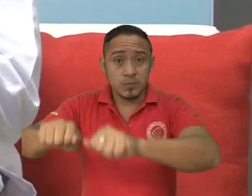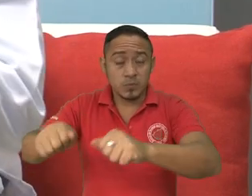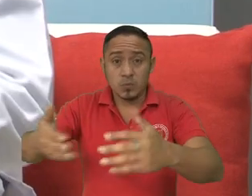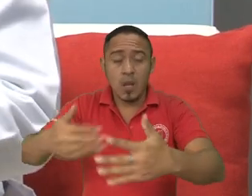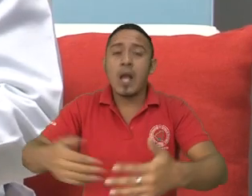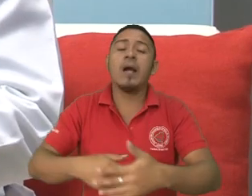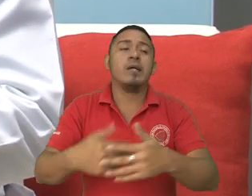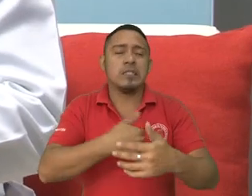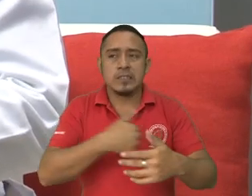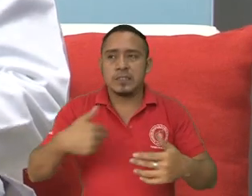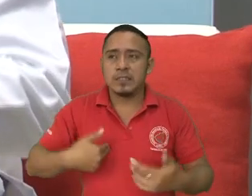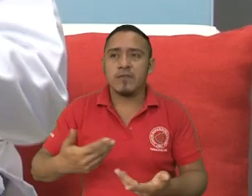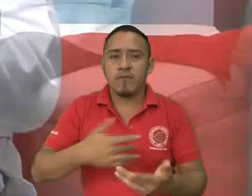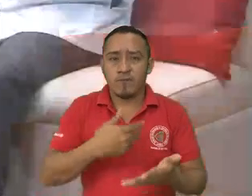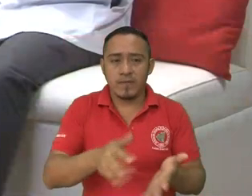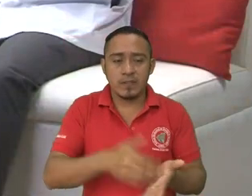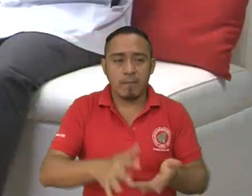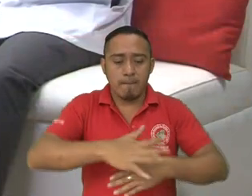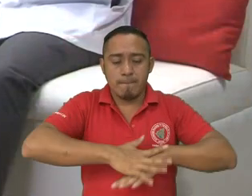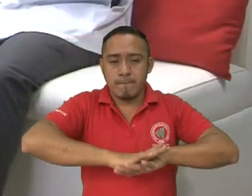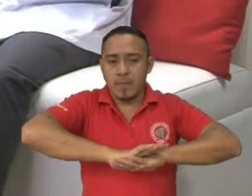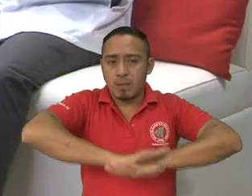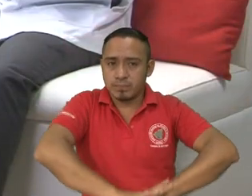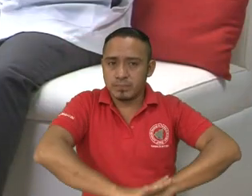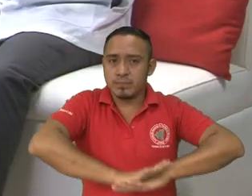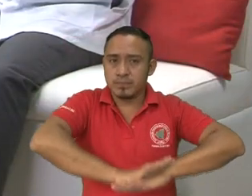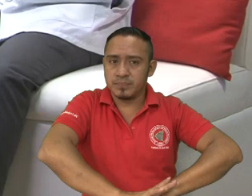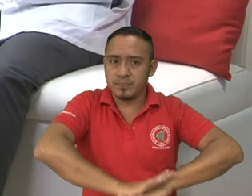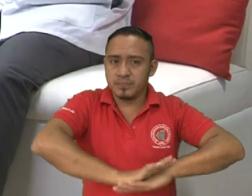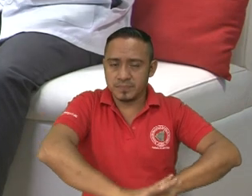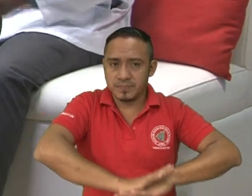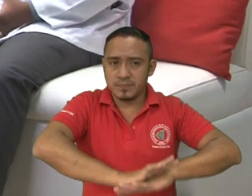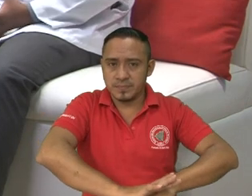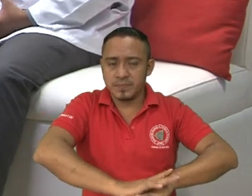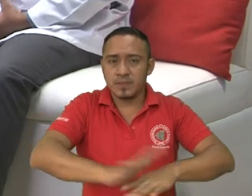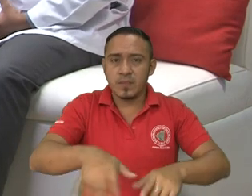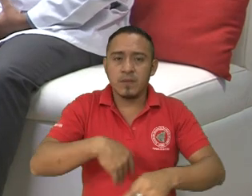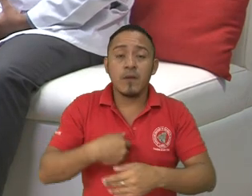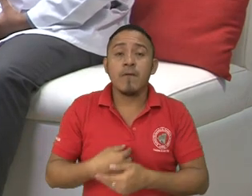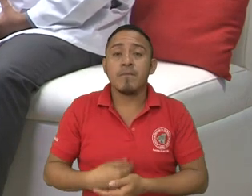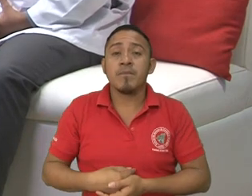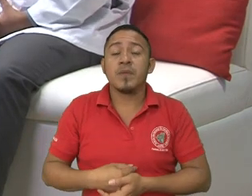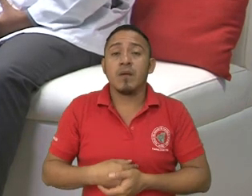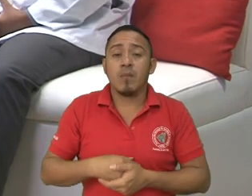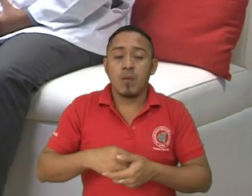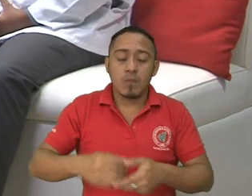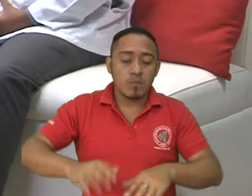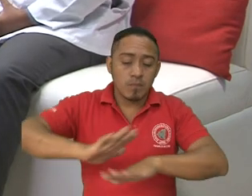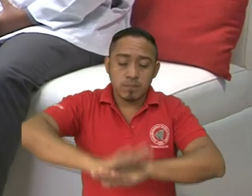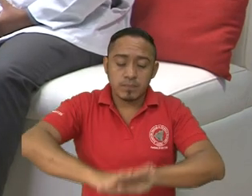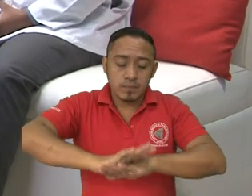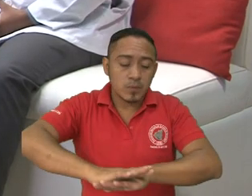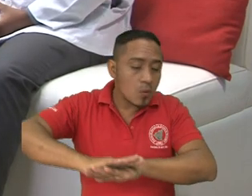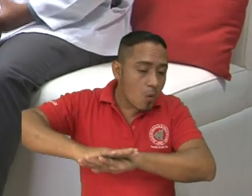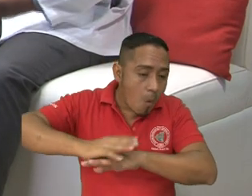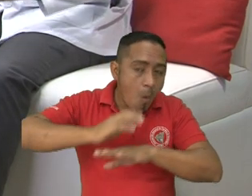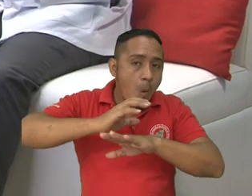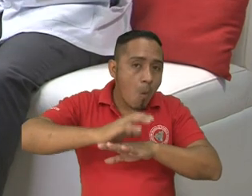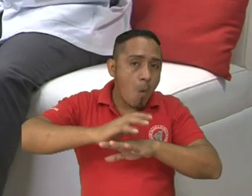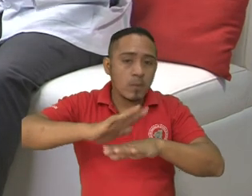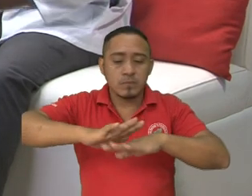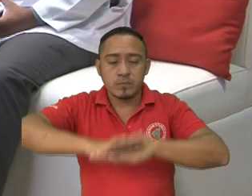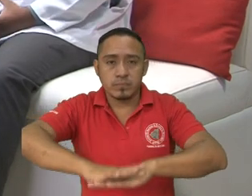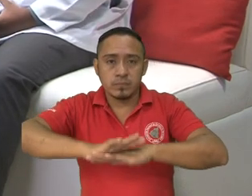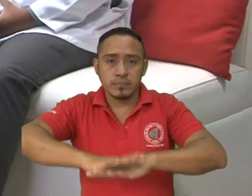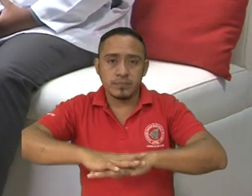las compresiones, Al tórax, así es, y administrar oxígeno a la persona, en este caso con